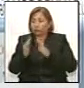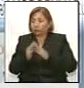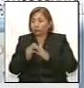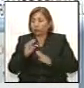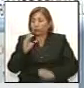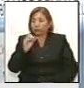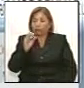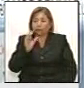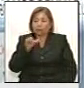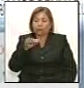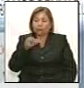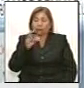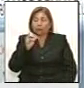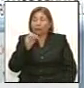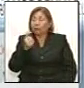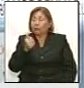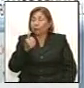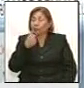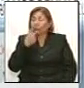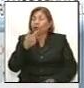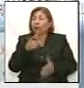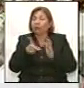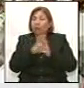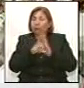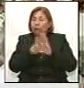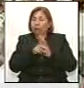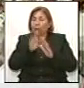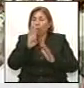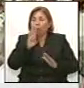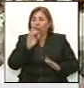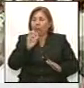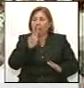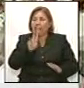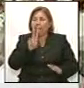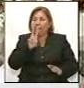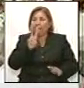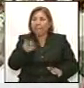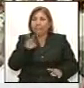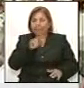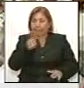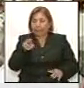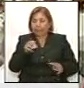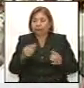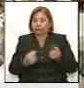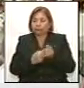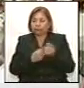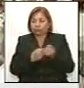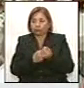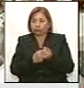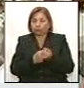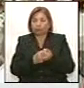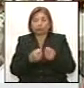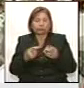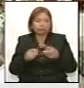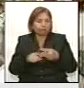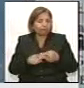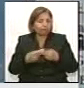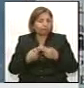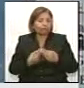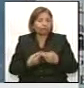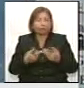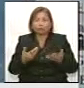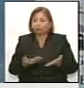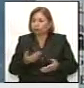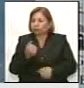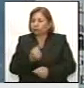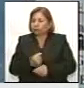Ochoa, al anunciar el proyecto de ley 4022 de Desarrollo Urbano Sostenible, una iniciativa que se